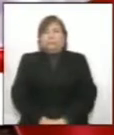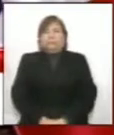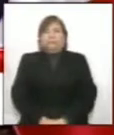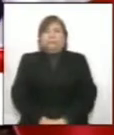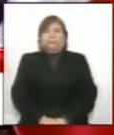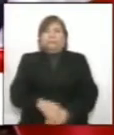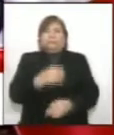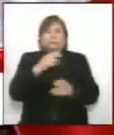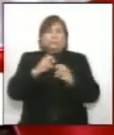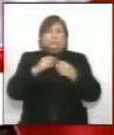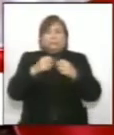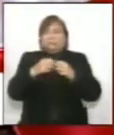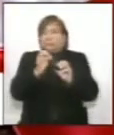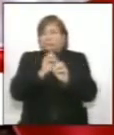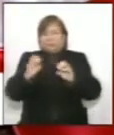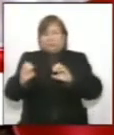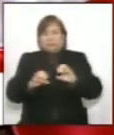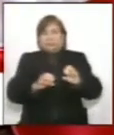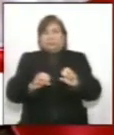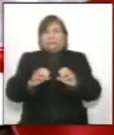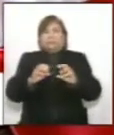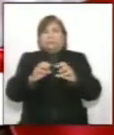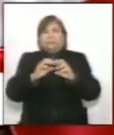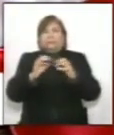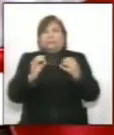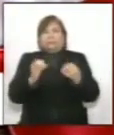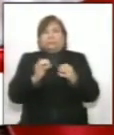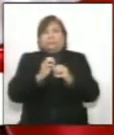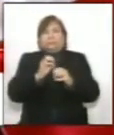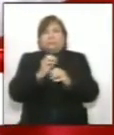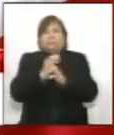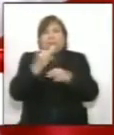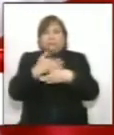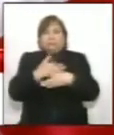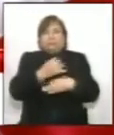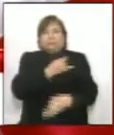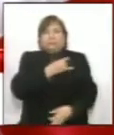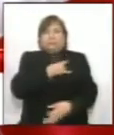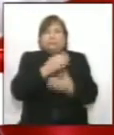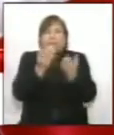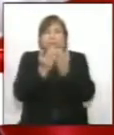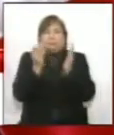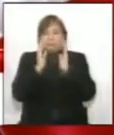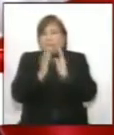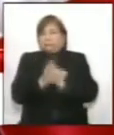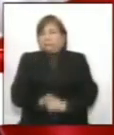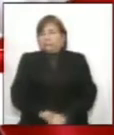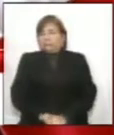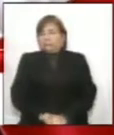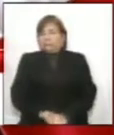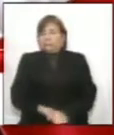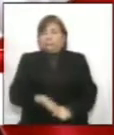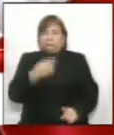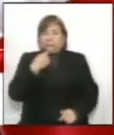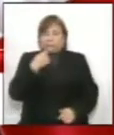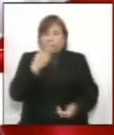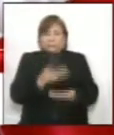una situación que no tiene nada que hacer, que es la reforma universitaria o la reforma en la educación. Y debo decirlo así